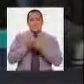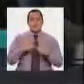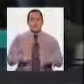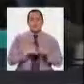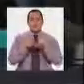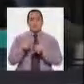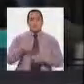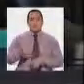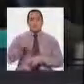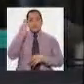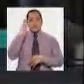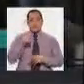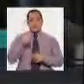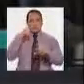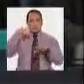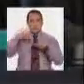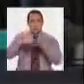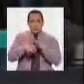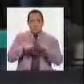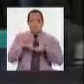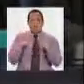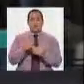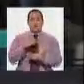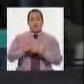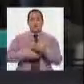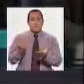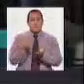un conocimiento cabal del expediente.